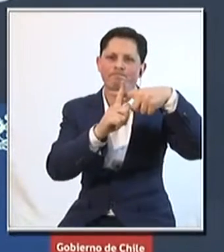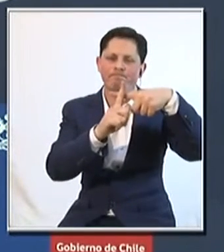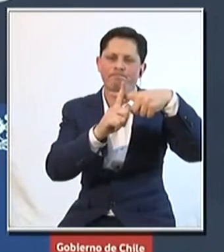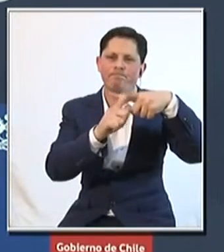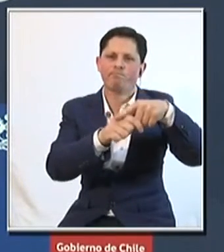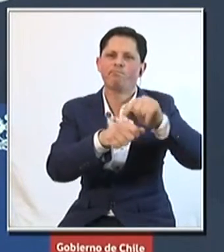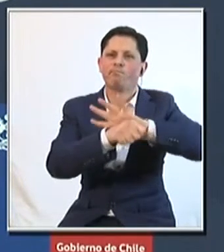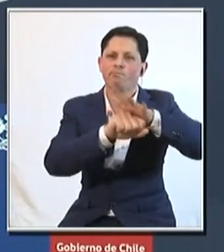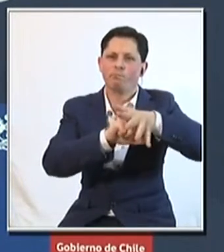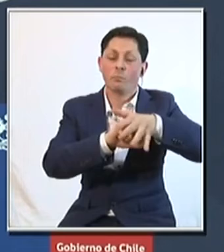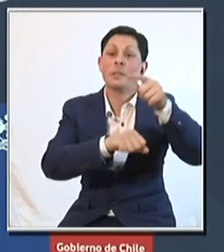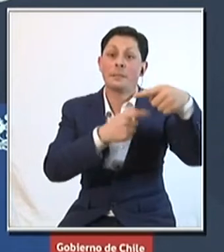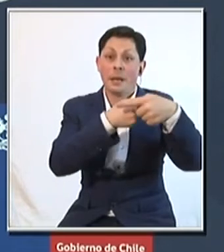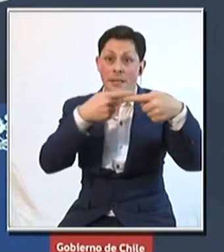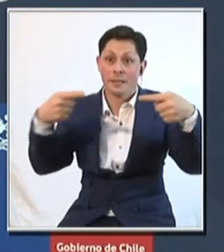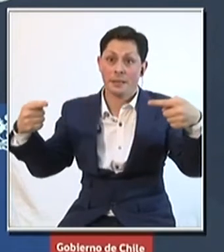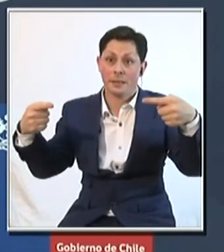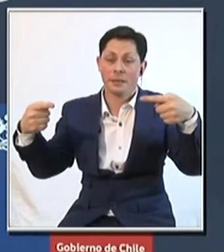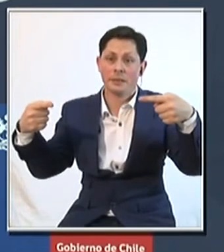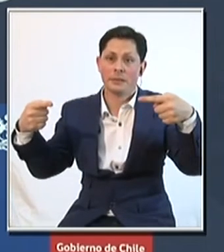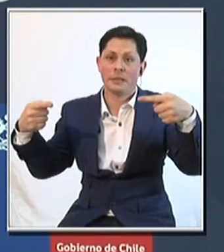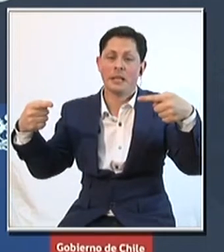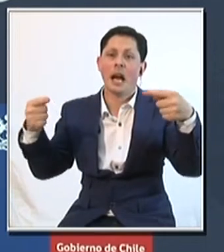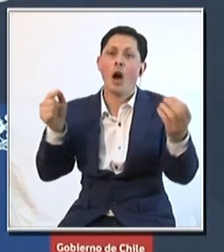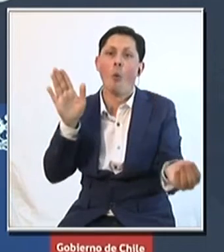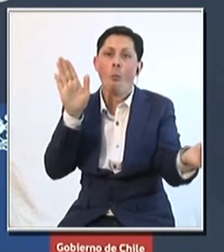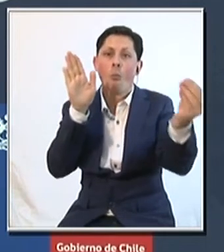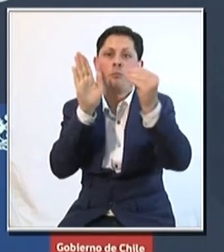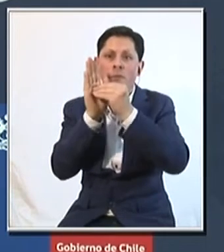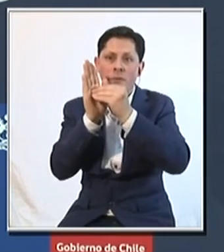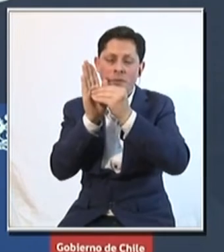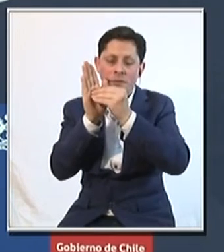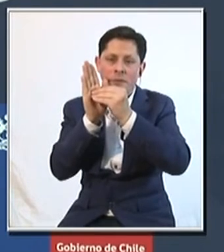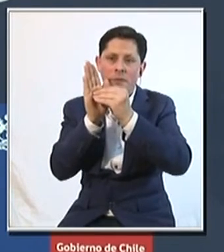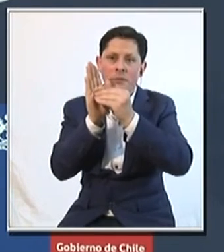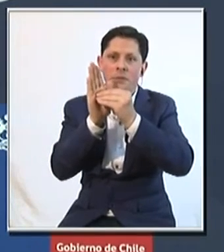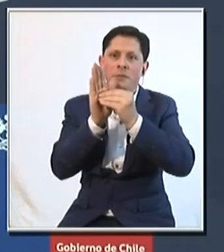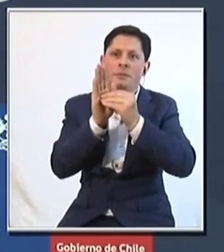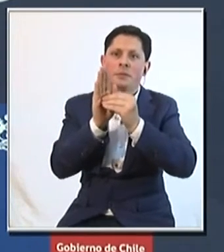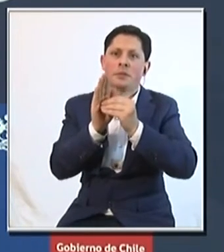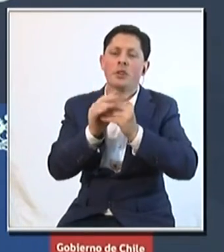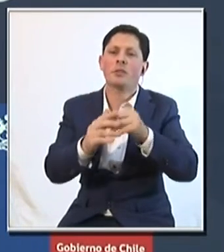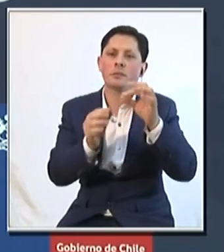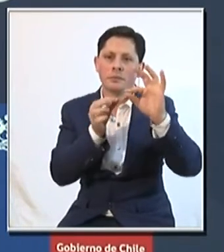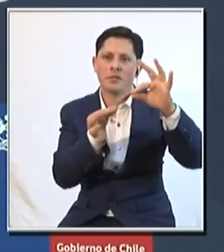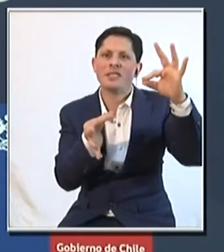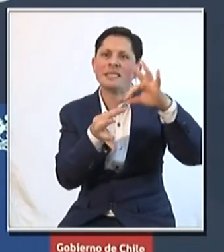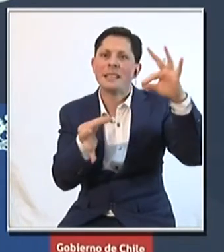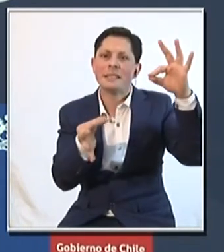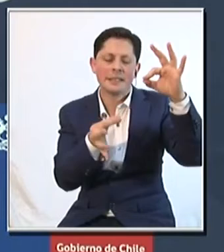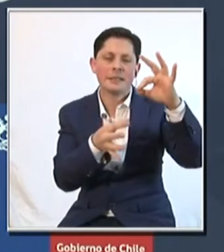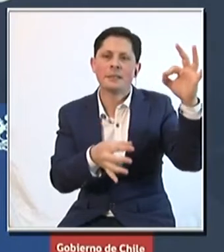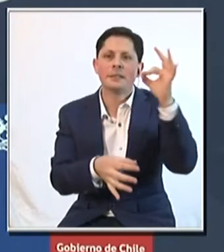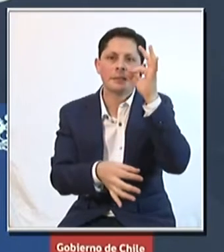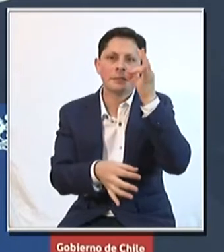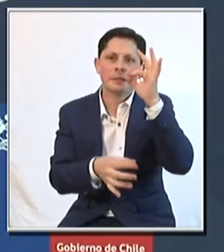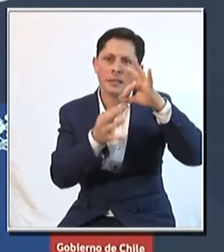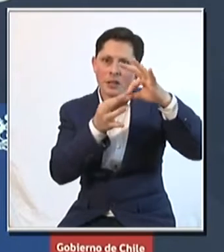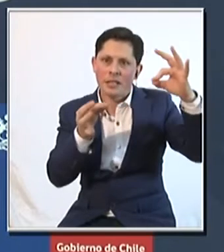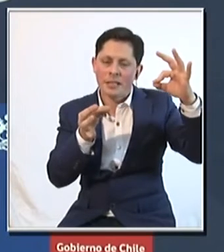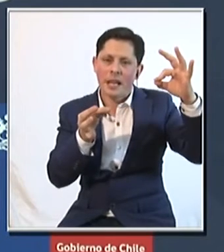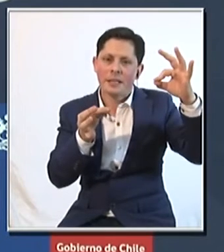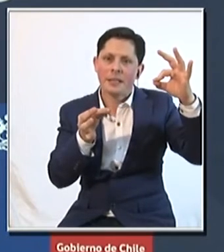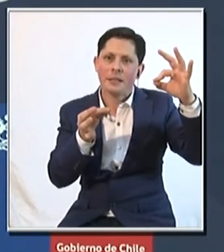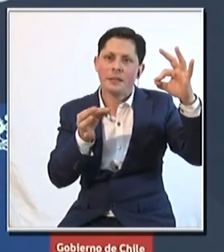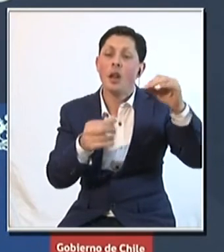semana ya anunciamos que se ha incorporado y aumentado de manera considerable los test de antígenos en la estrategia de búsqueda activa de